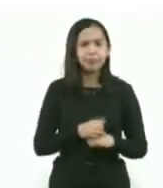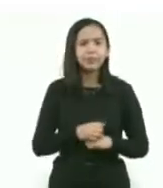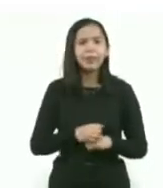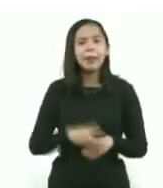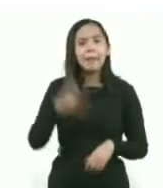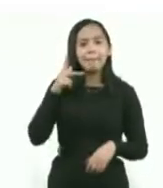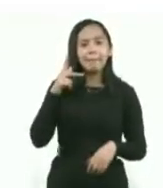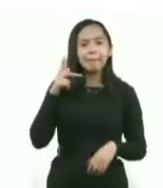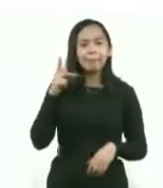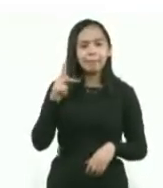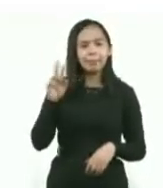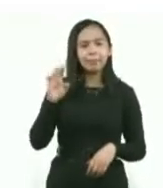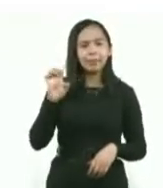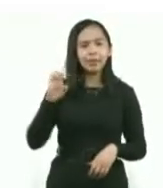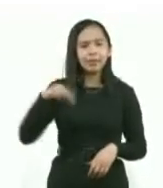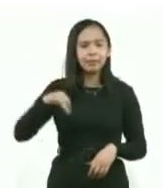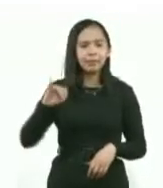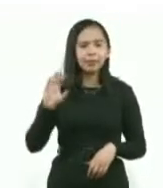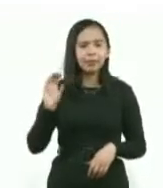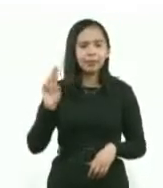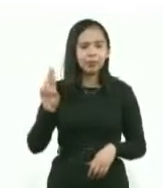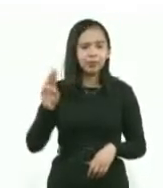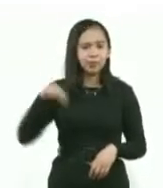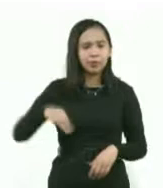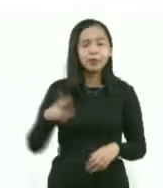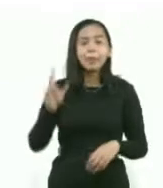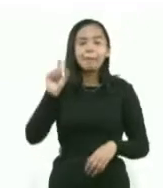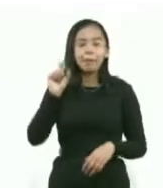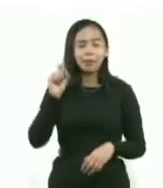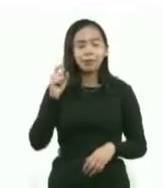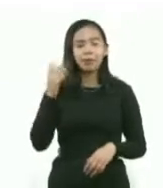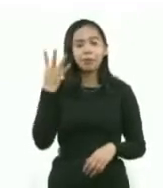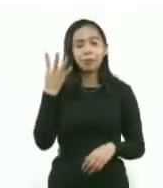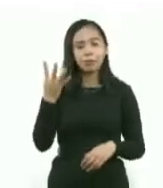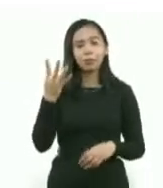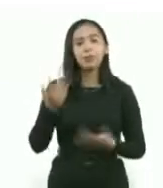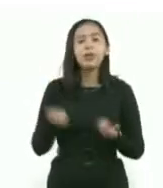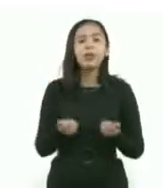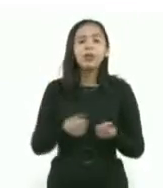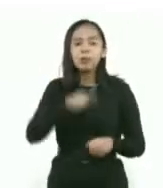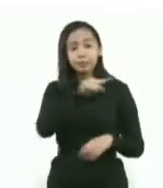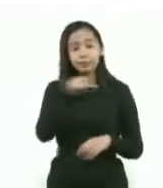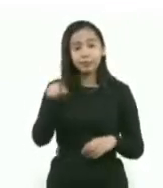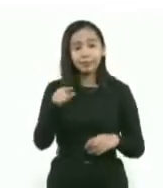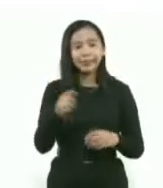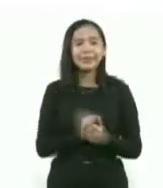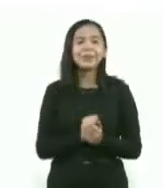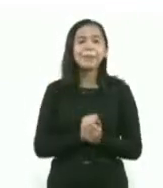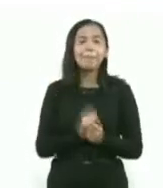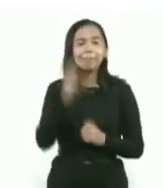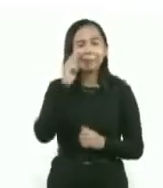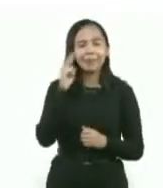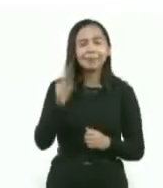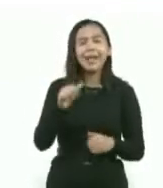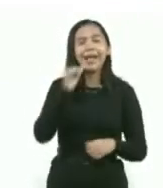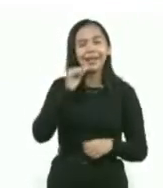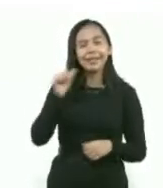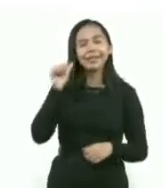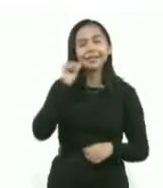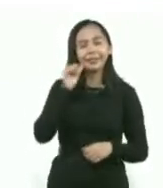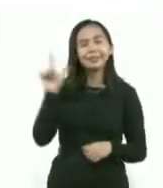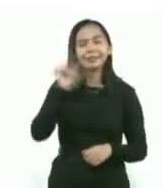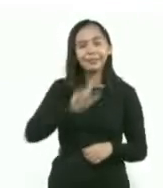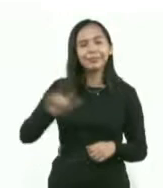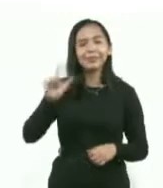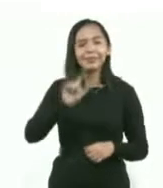gasolina premium y de 23 pesos con 3 centavos por litro para el 14 de marzo.